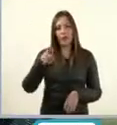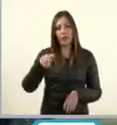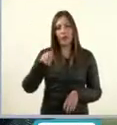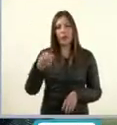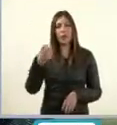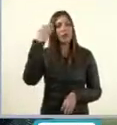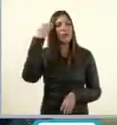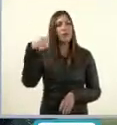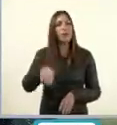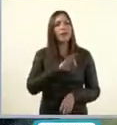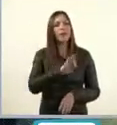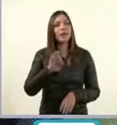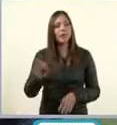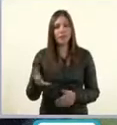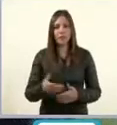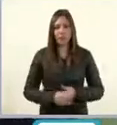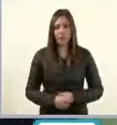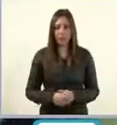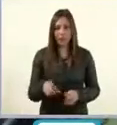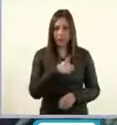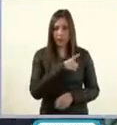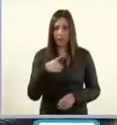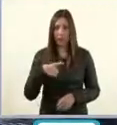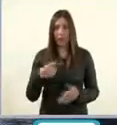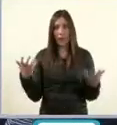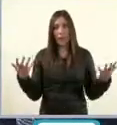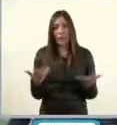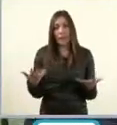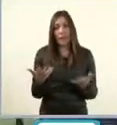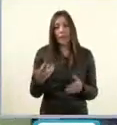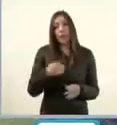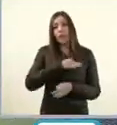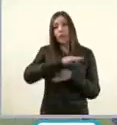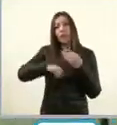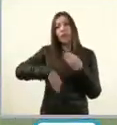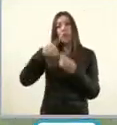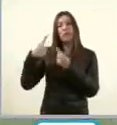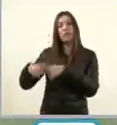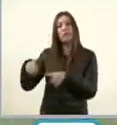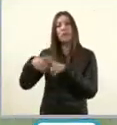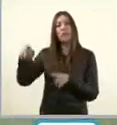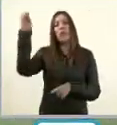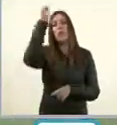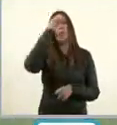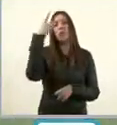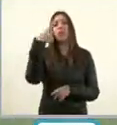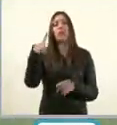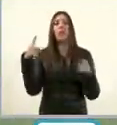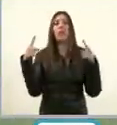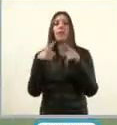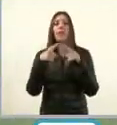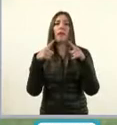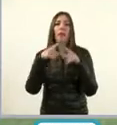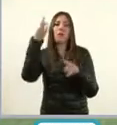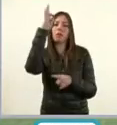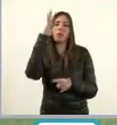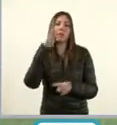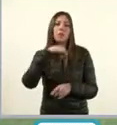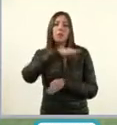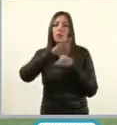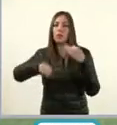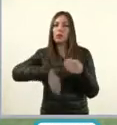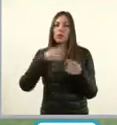Mira, lo que se debe hacer desde el punto de vista de las iglesias históricas, Ok, históricas. todas las históricas lo celebran